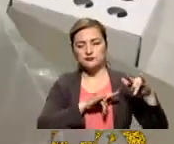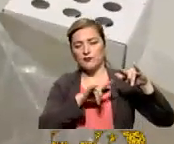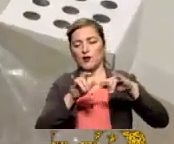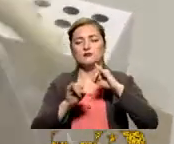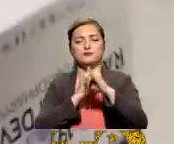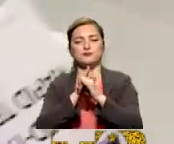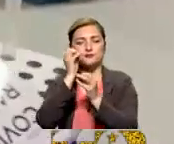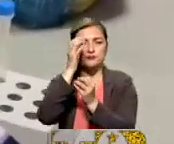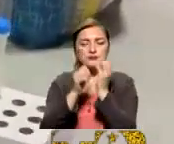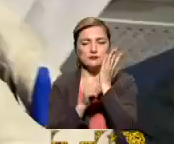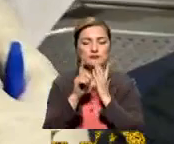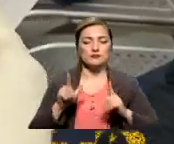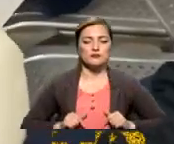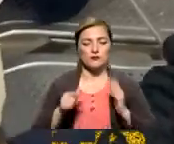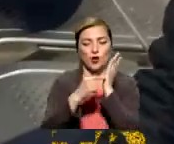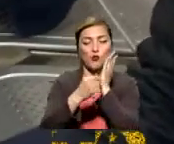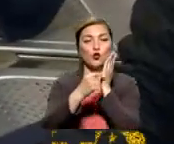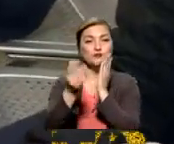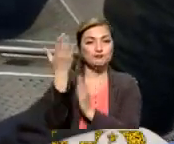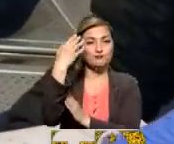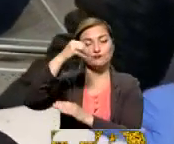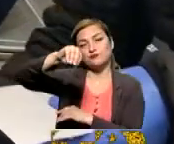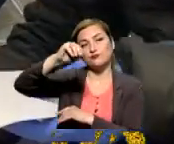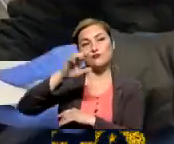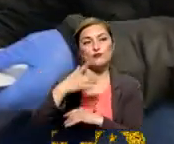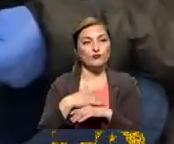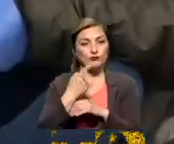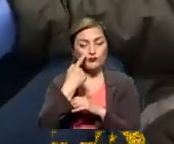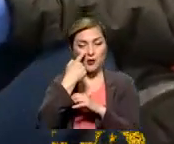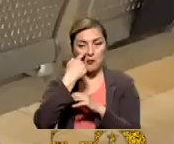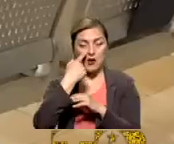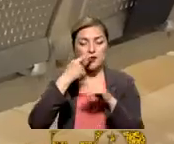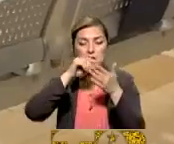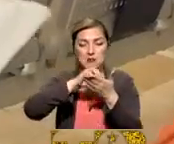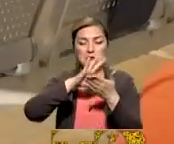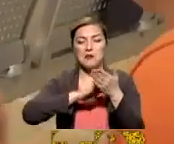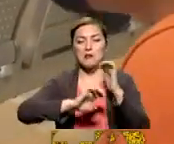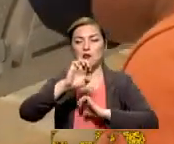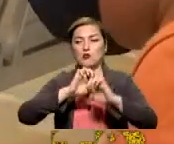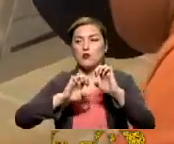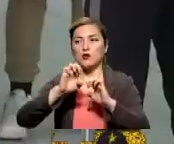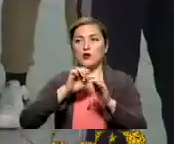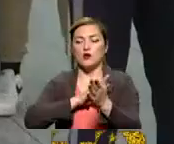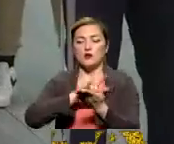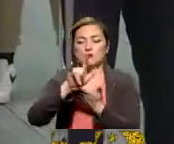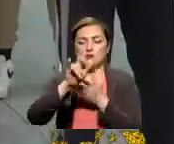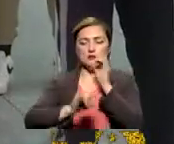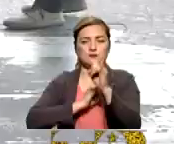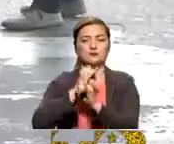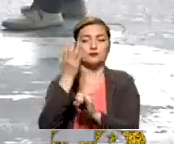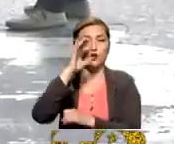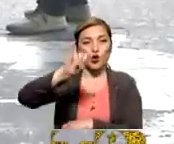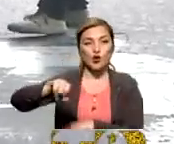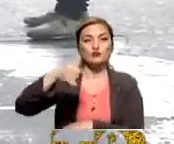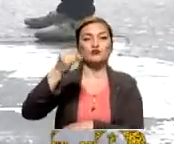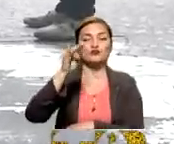informó el Ministerio de Salud en un boletín del miércoles pasado, las pruebas de antígeno se están aplicando en los aeropuertos internacionales. Hasta el jueves pasado